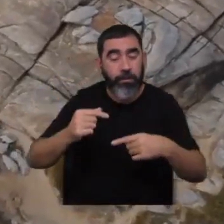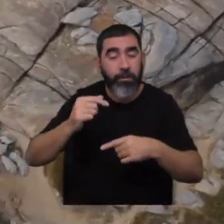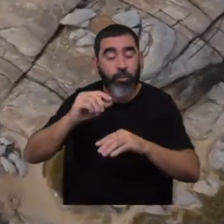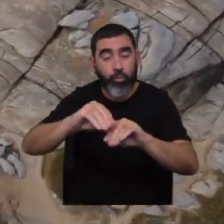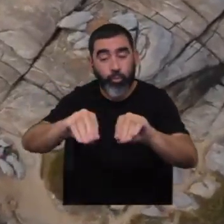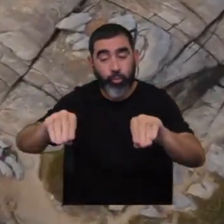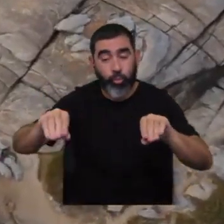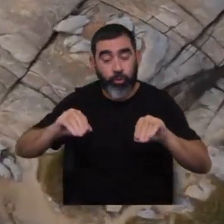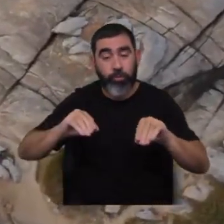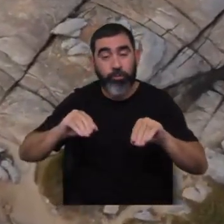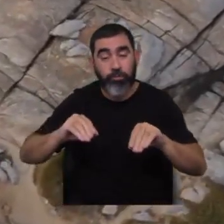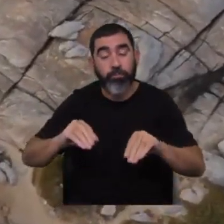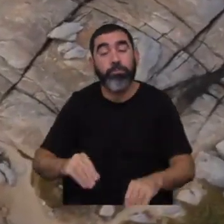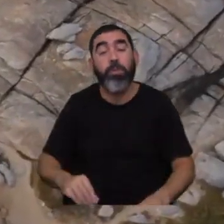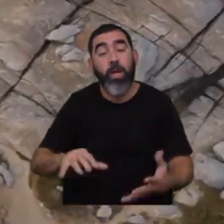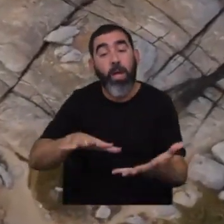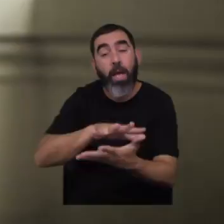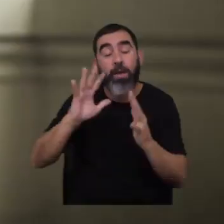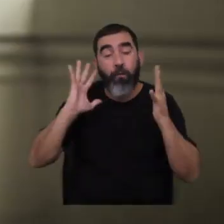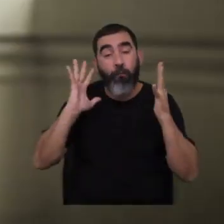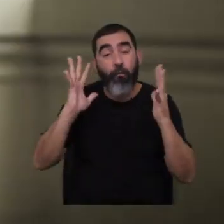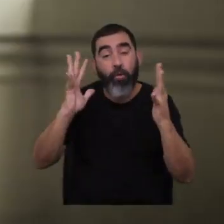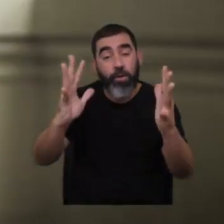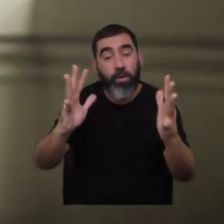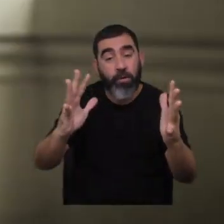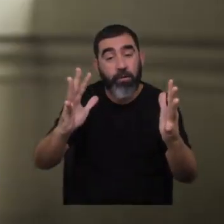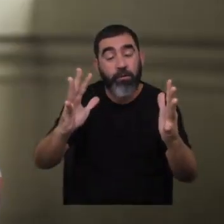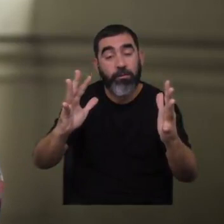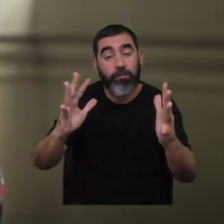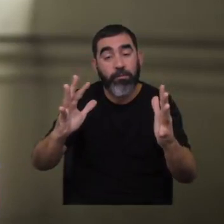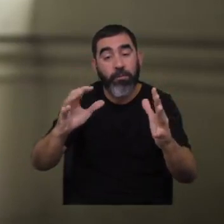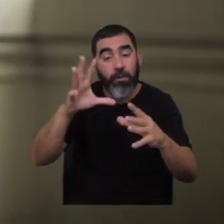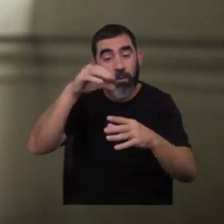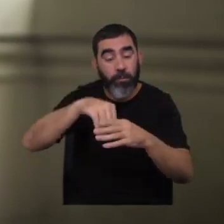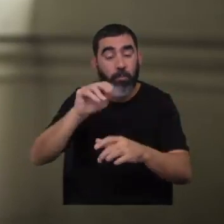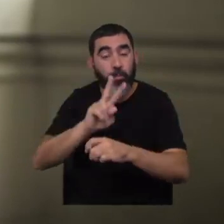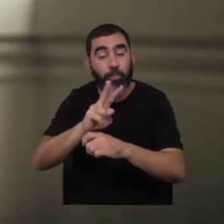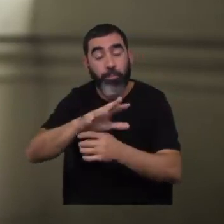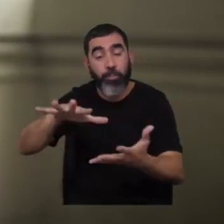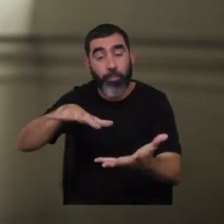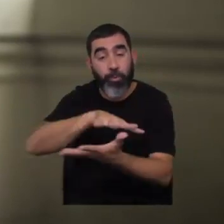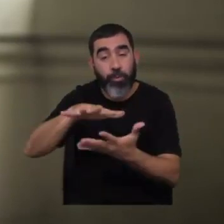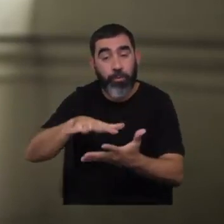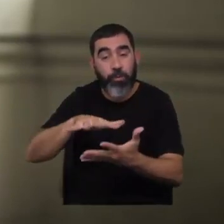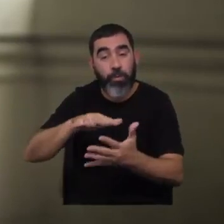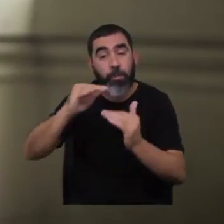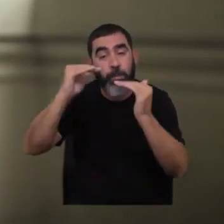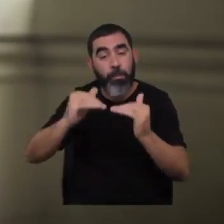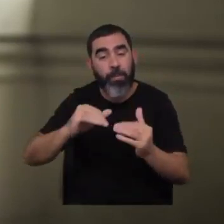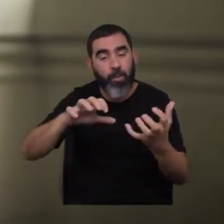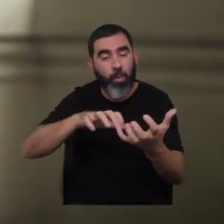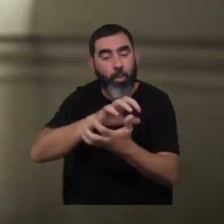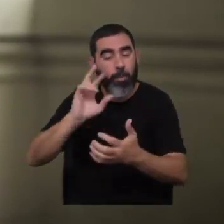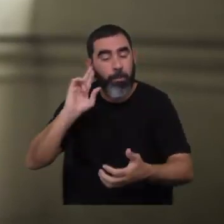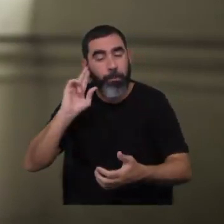suelo, lo que encontramos es que en las áreas forestadas, dentro de las áreas protegidas, se encuentra menor complejidad